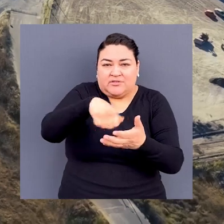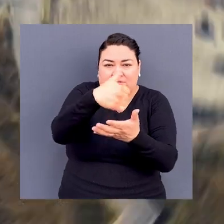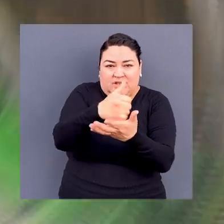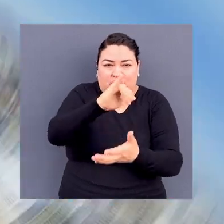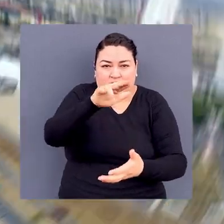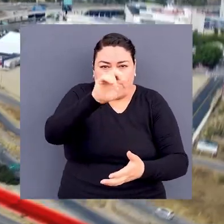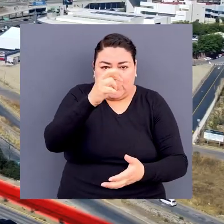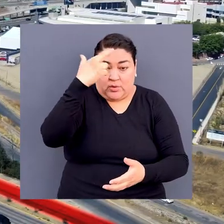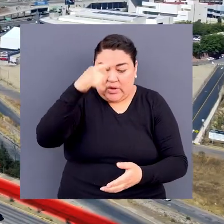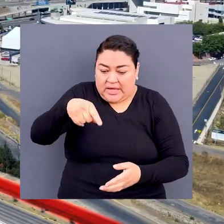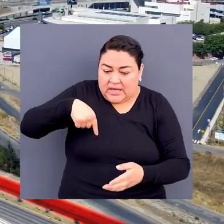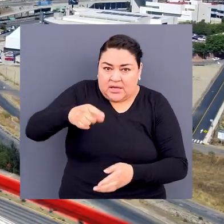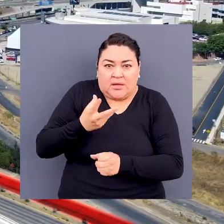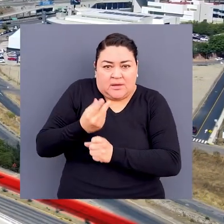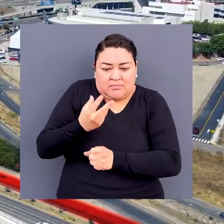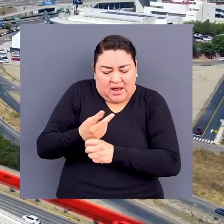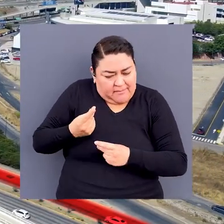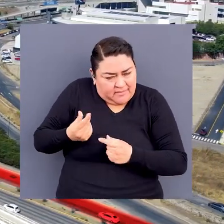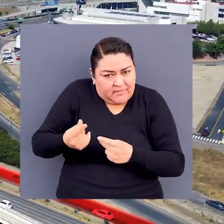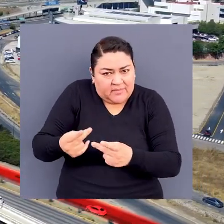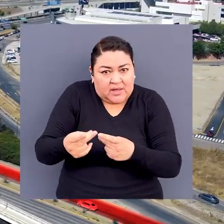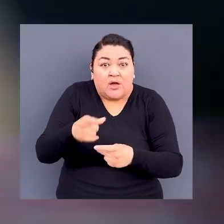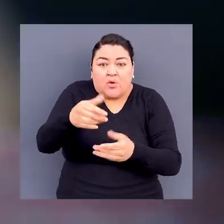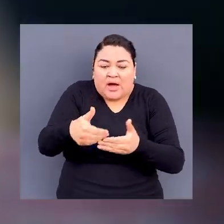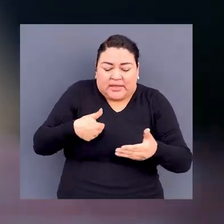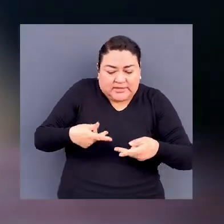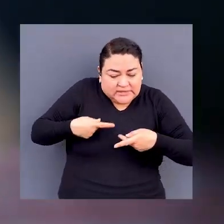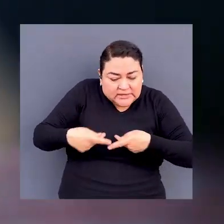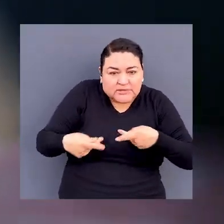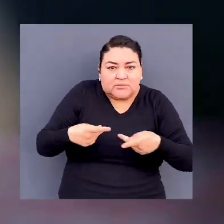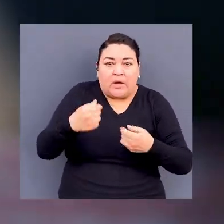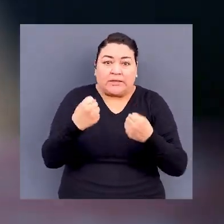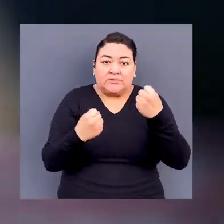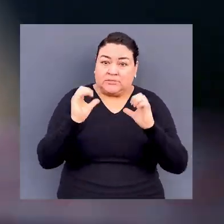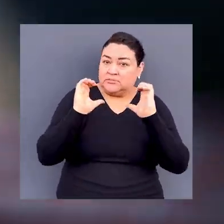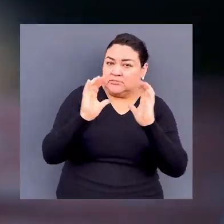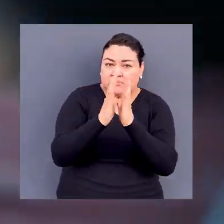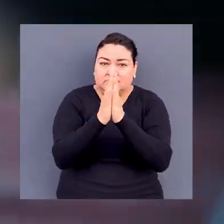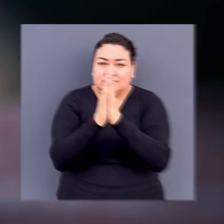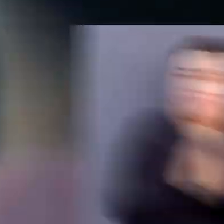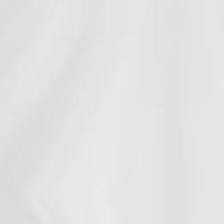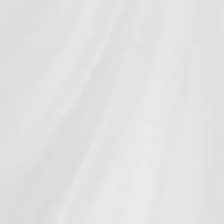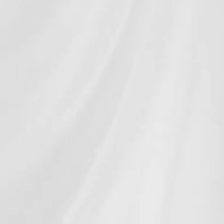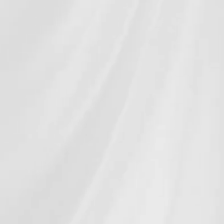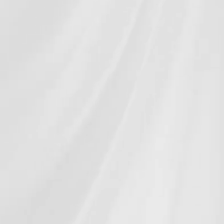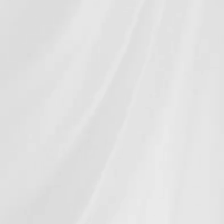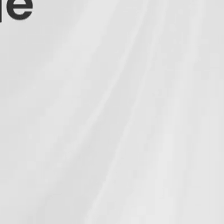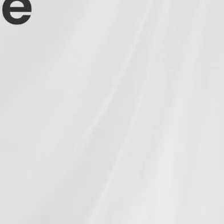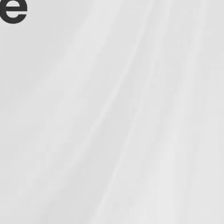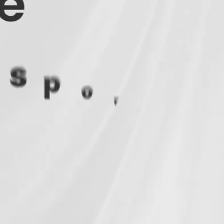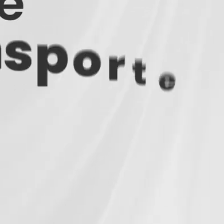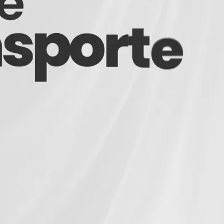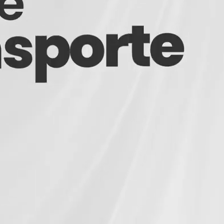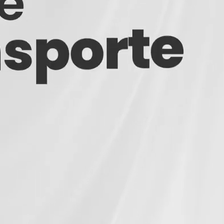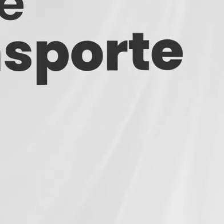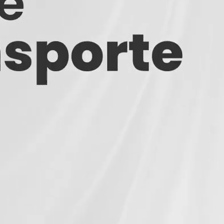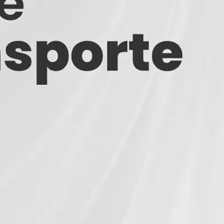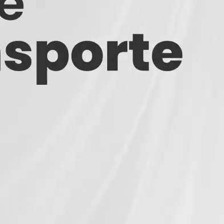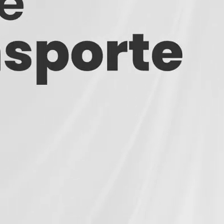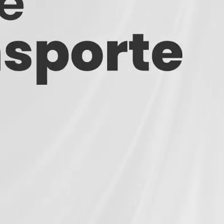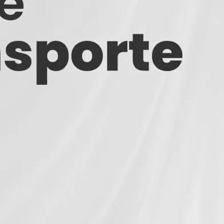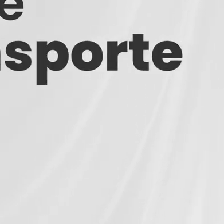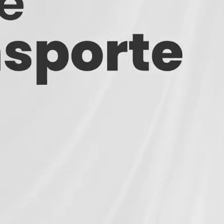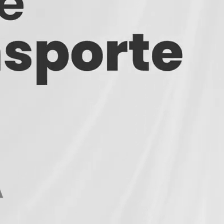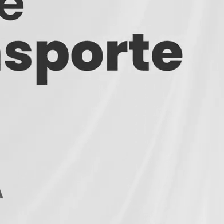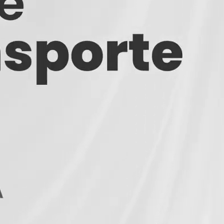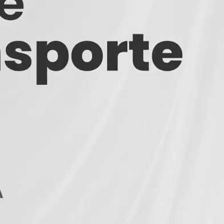ciudad judicial. Los trabajos en la zona se intensifican. Planifica tu ruta. Maneja con precaución. Secretaría de Movilidad y Transporte del Estado